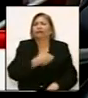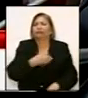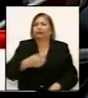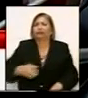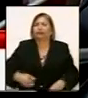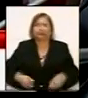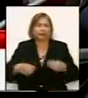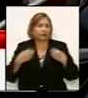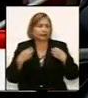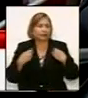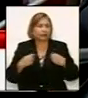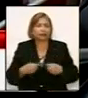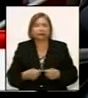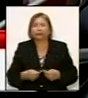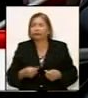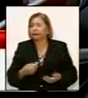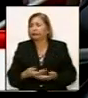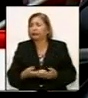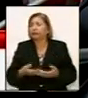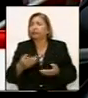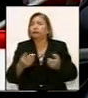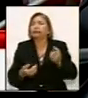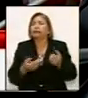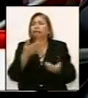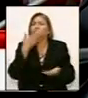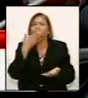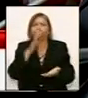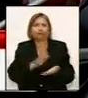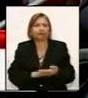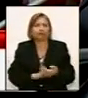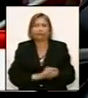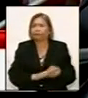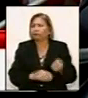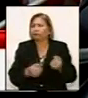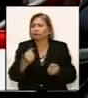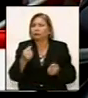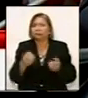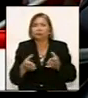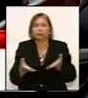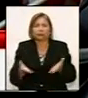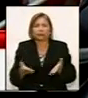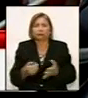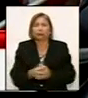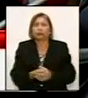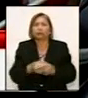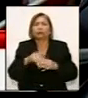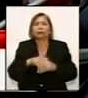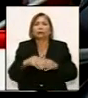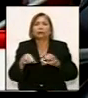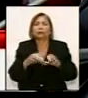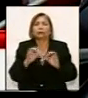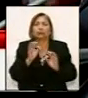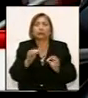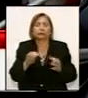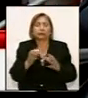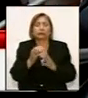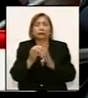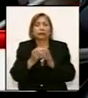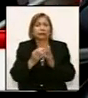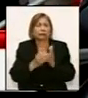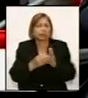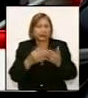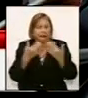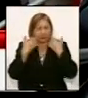por los efectos de un auto indebidamente producido en una acción de inconstitucionalidad. Esa es